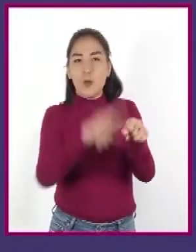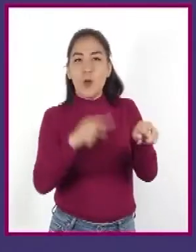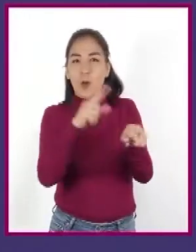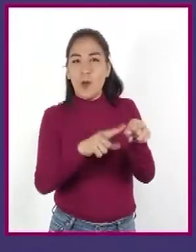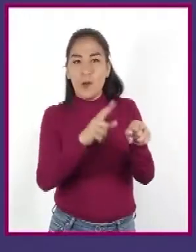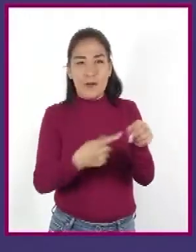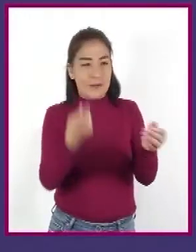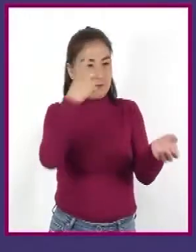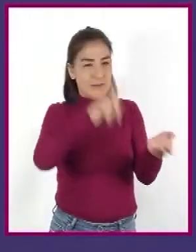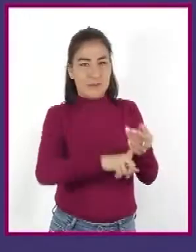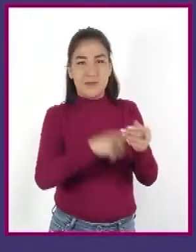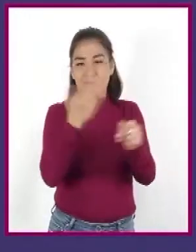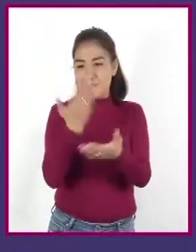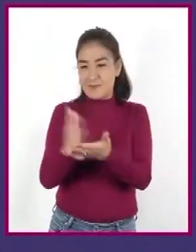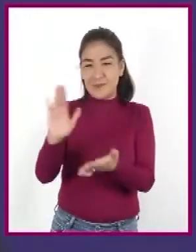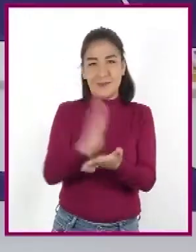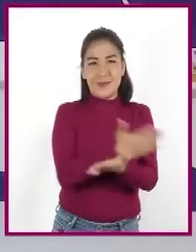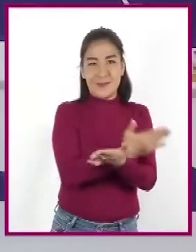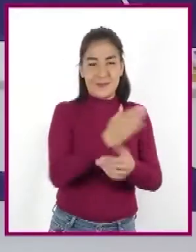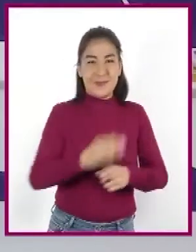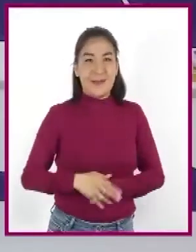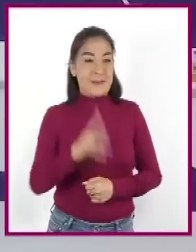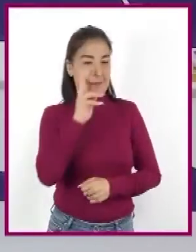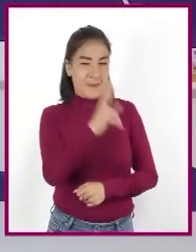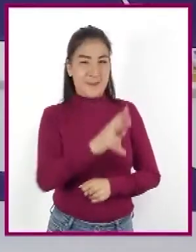tienen individualmente. Aquí está.